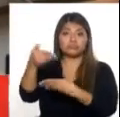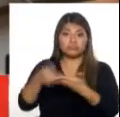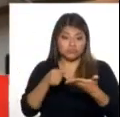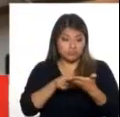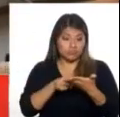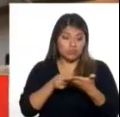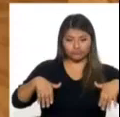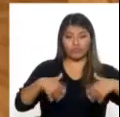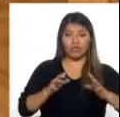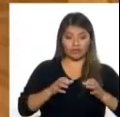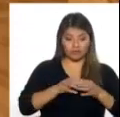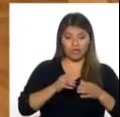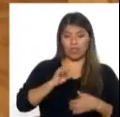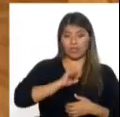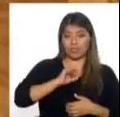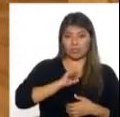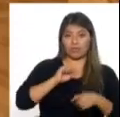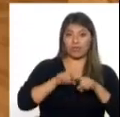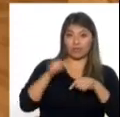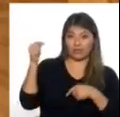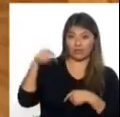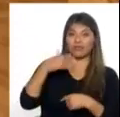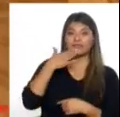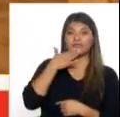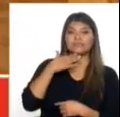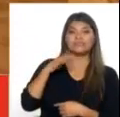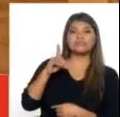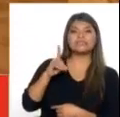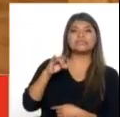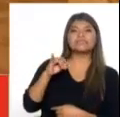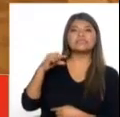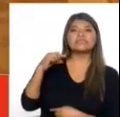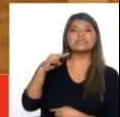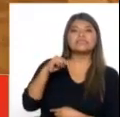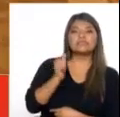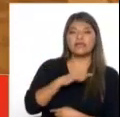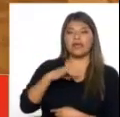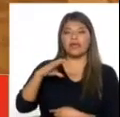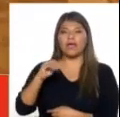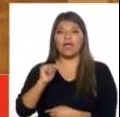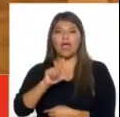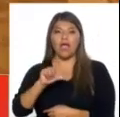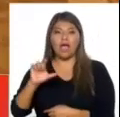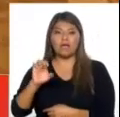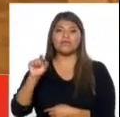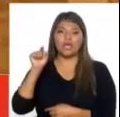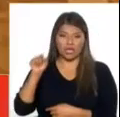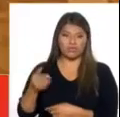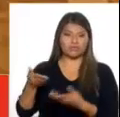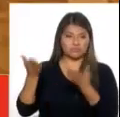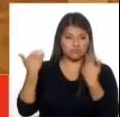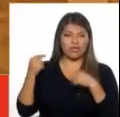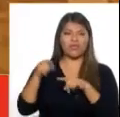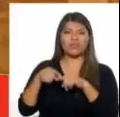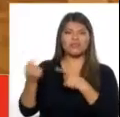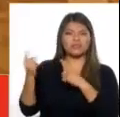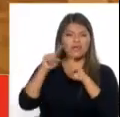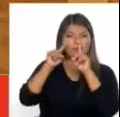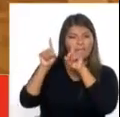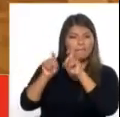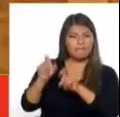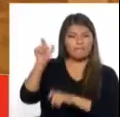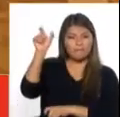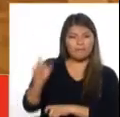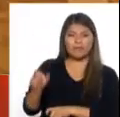esto. La congresista Digna Calle, quien es investigada por presuntamente haber abusado de